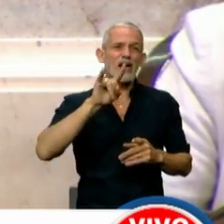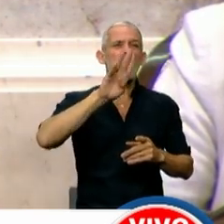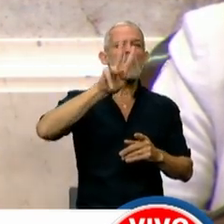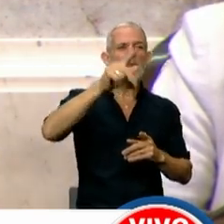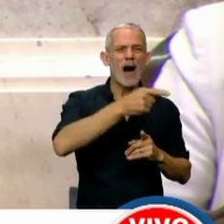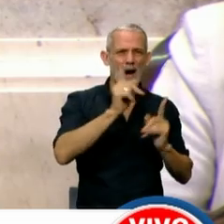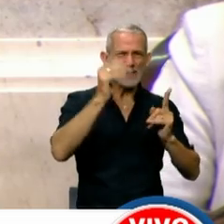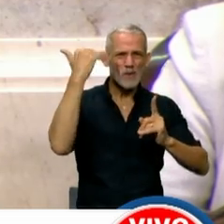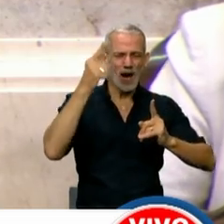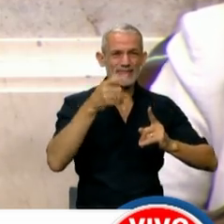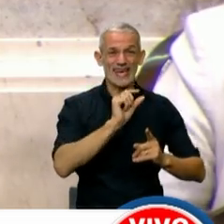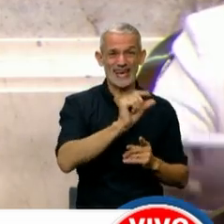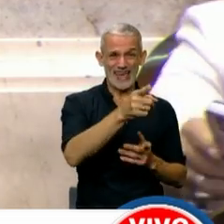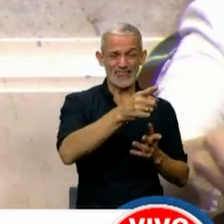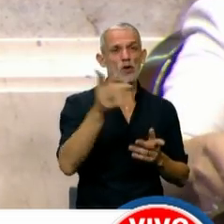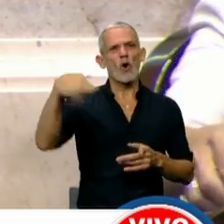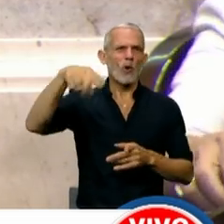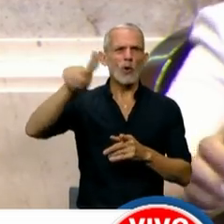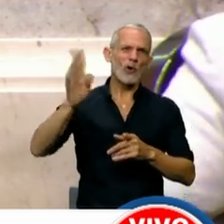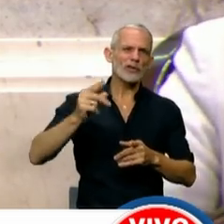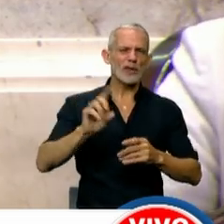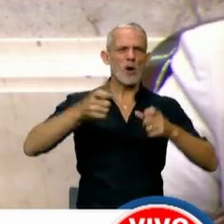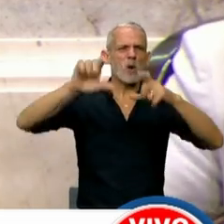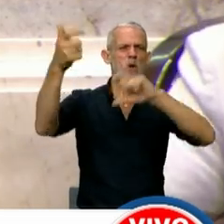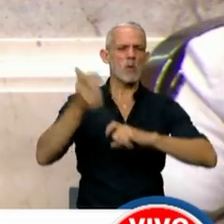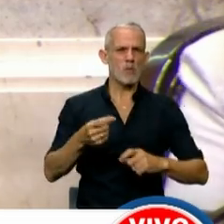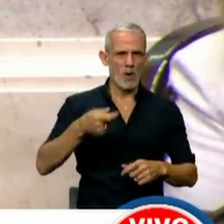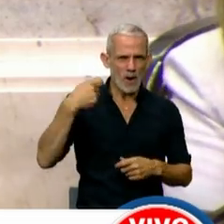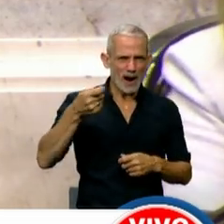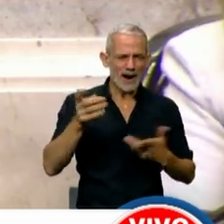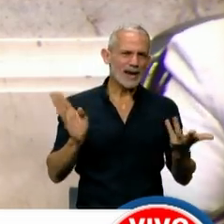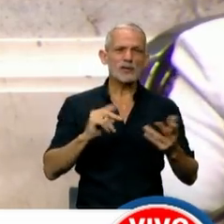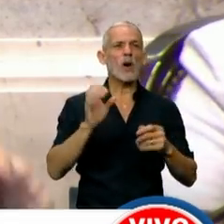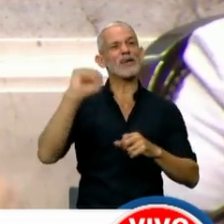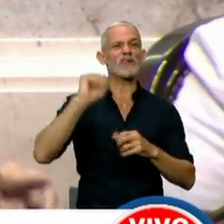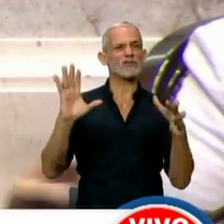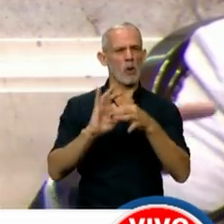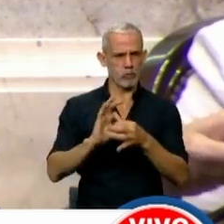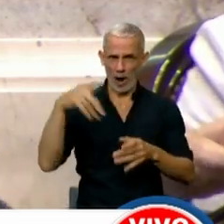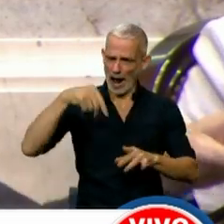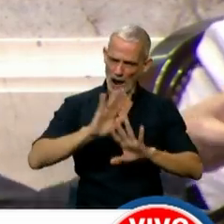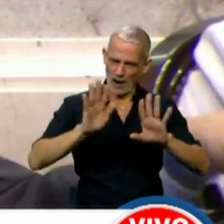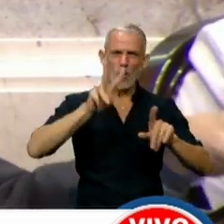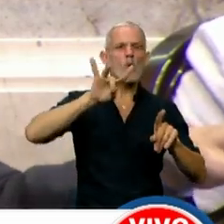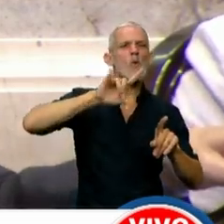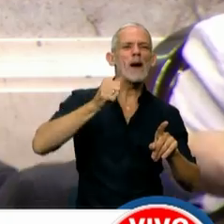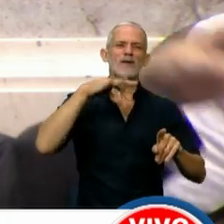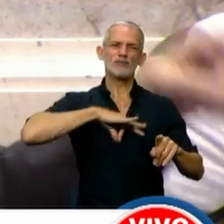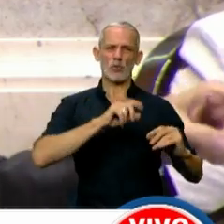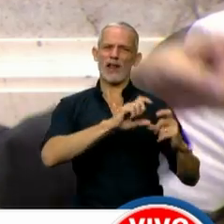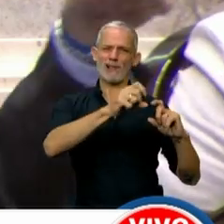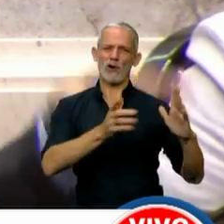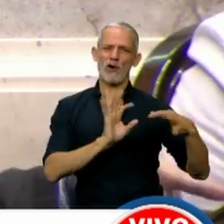que usted con que ustedes e indexa daban los créditos hipotecarios por la inflación y ahora se indexan por el salario